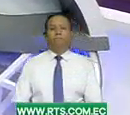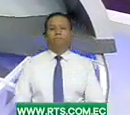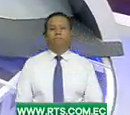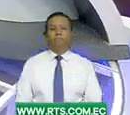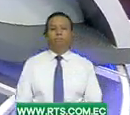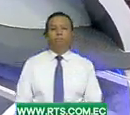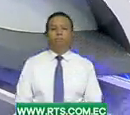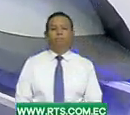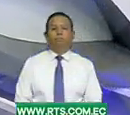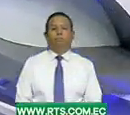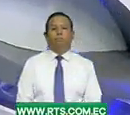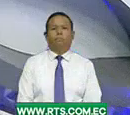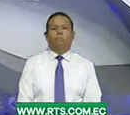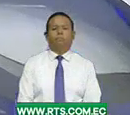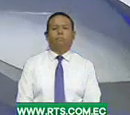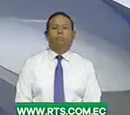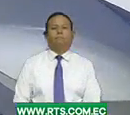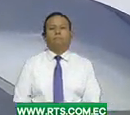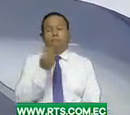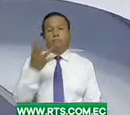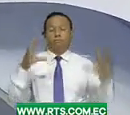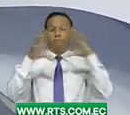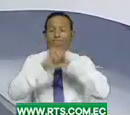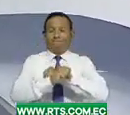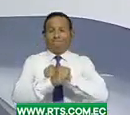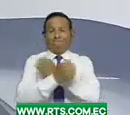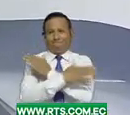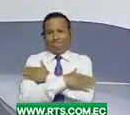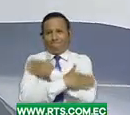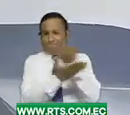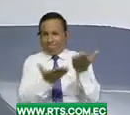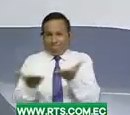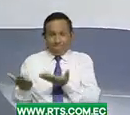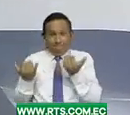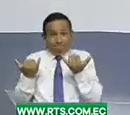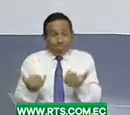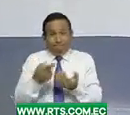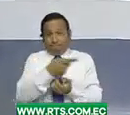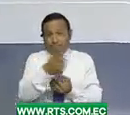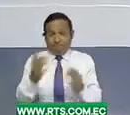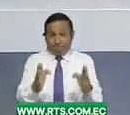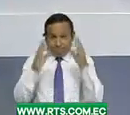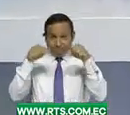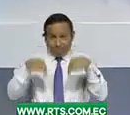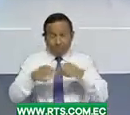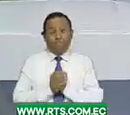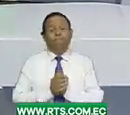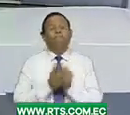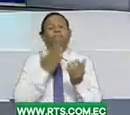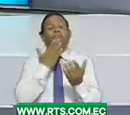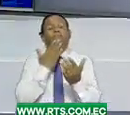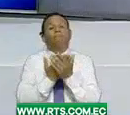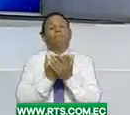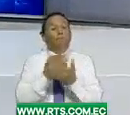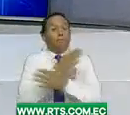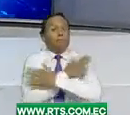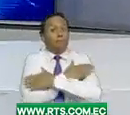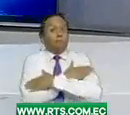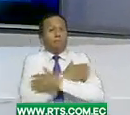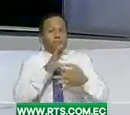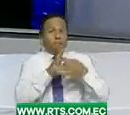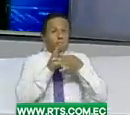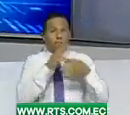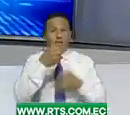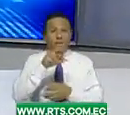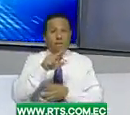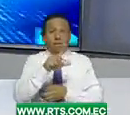Queridos televidentes, buenas noches y bienvenidos. Como siempre, es un placer que nos acompañen. Damos la bienvenida también a nuestro compañero Charlie Pisa, quien nos